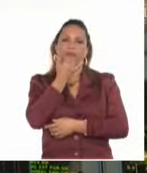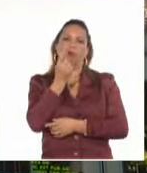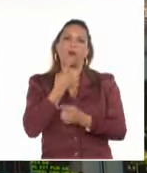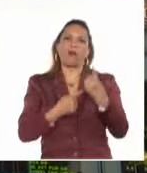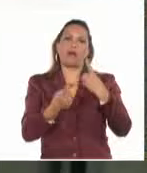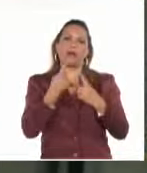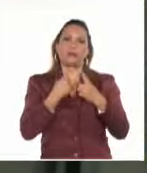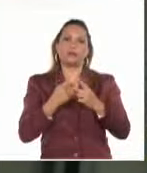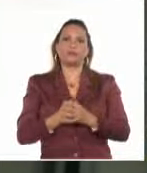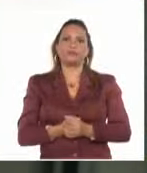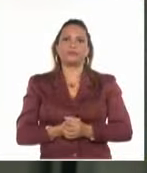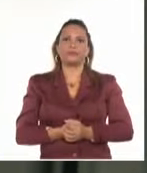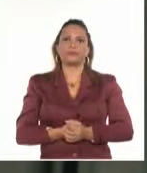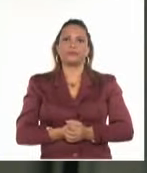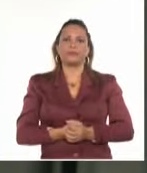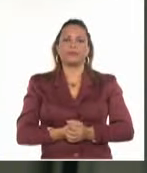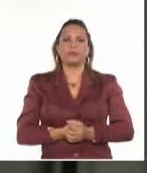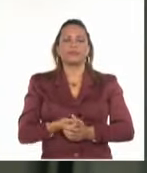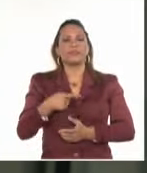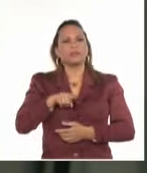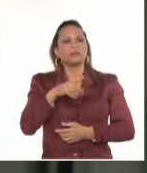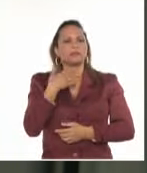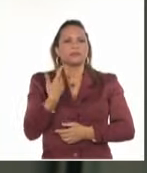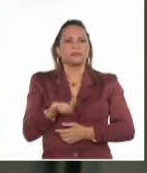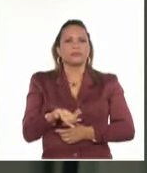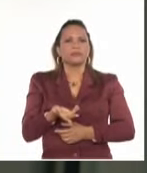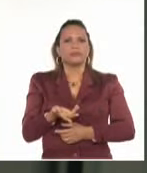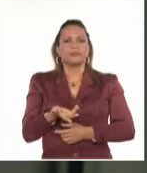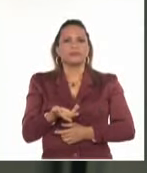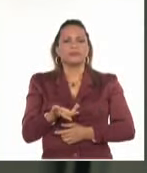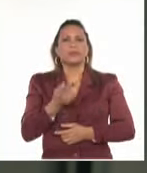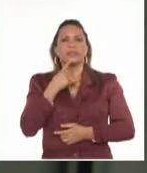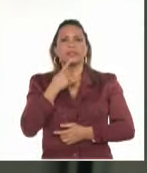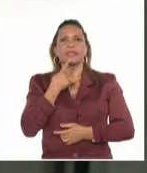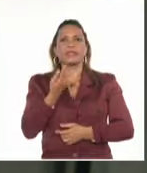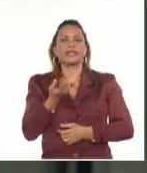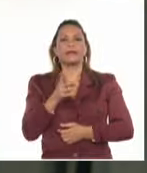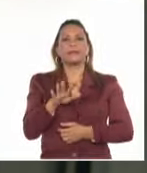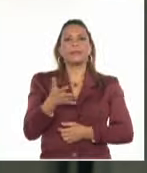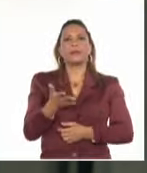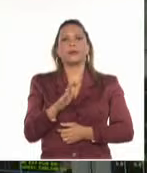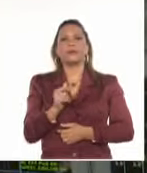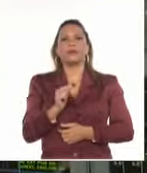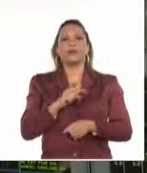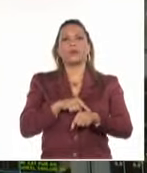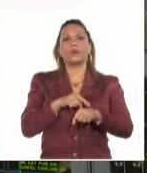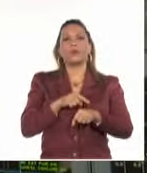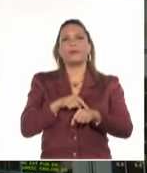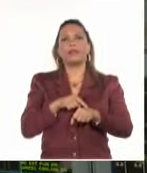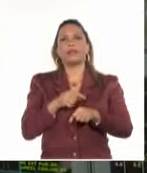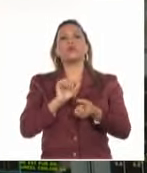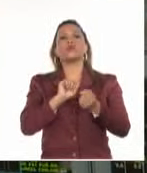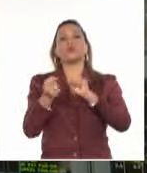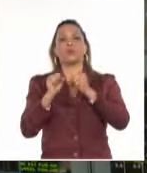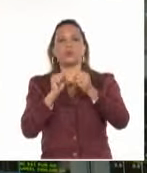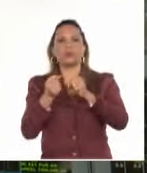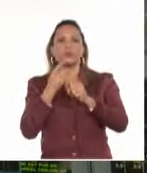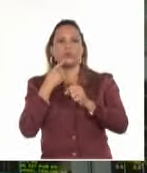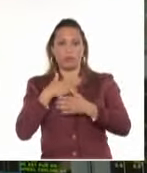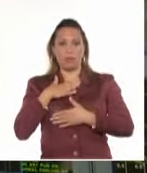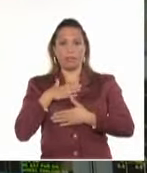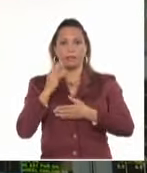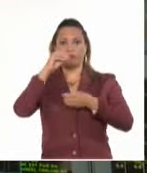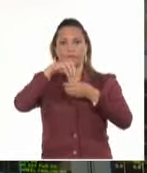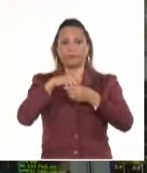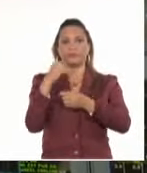deshielo del avión completo. Ahora tiene que pasar ciertos controles propios